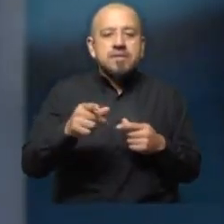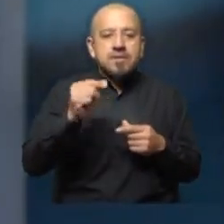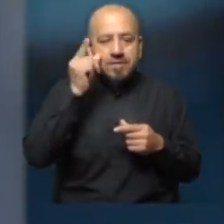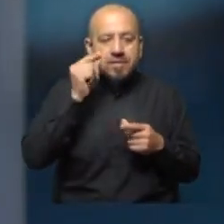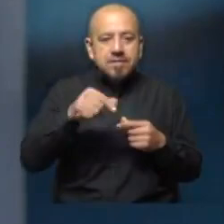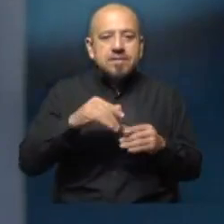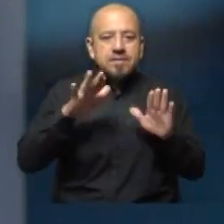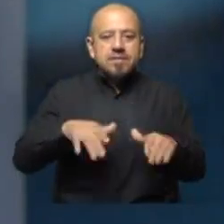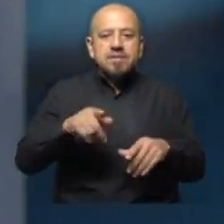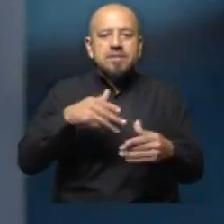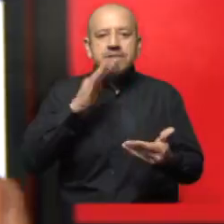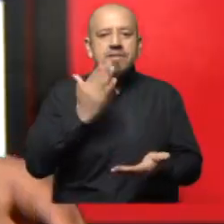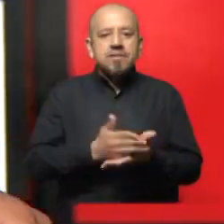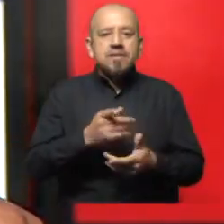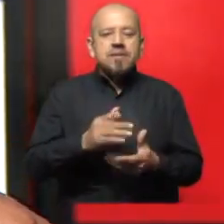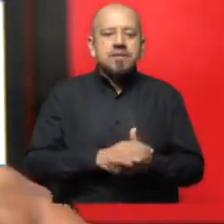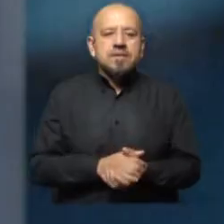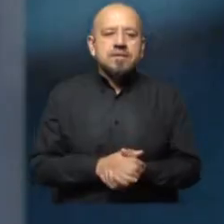la última